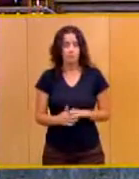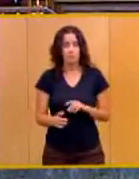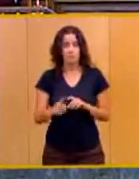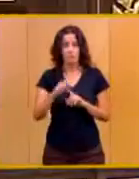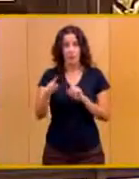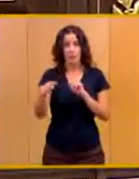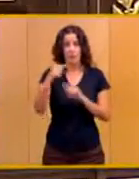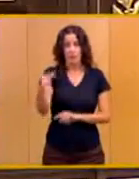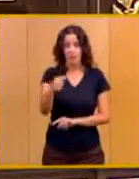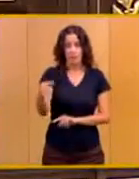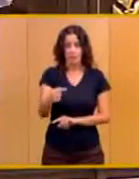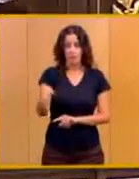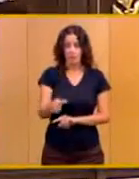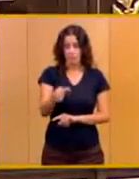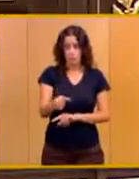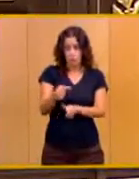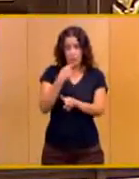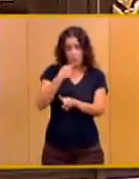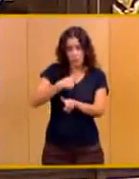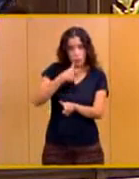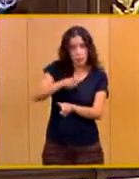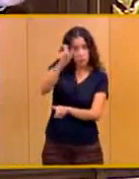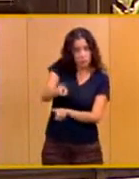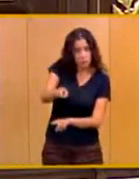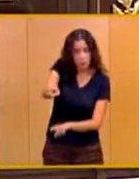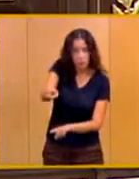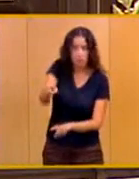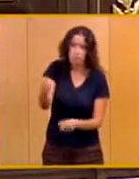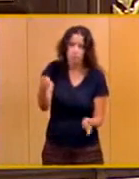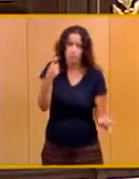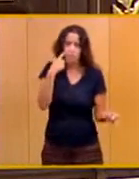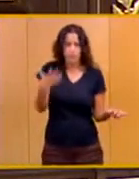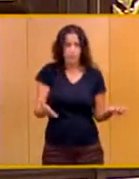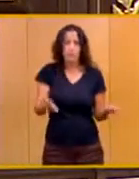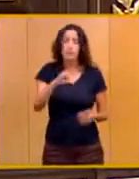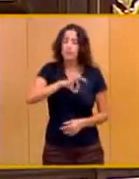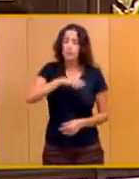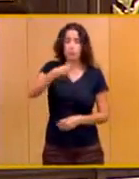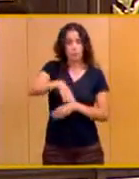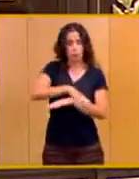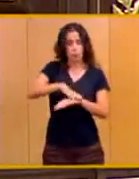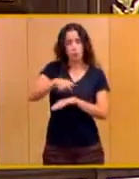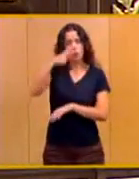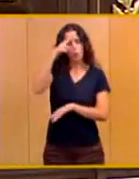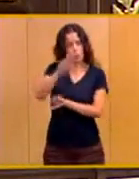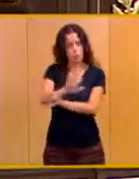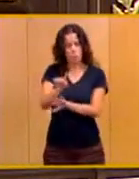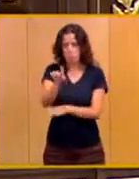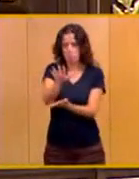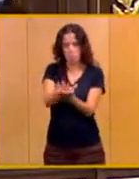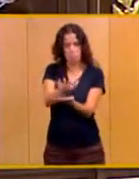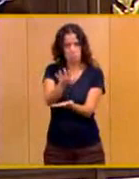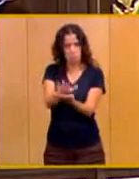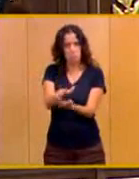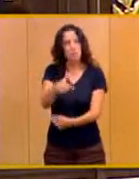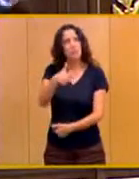que yo le he insultado a usted. Pero mire, señor presidente del Gobierno, no se preocupe usted, quédese tranquilo. Yo acepto que